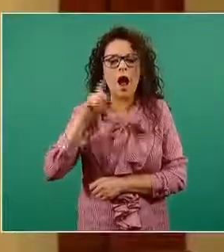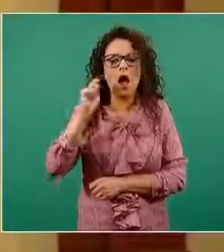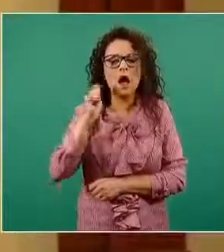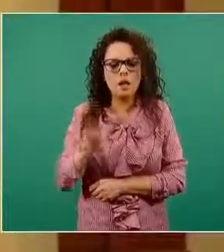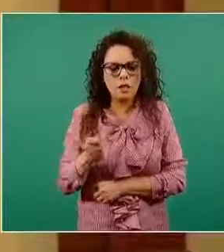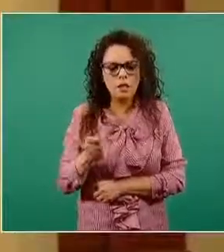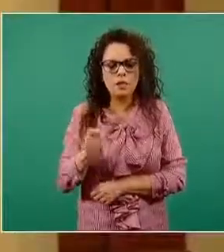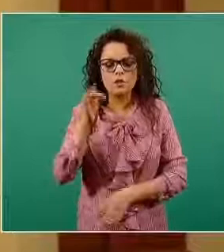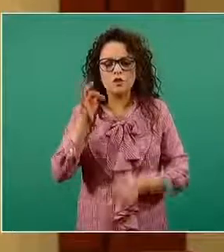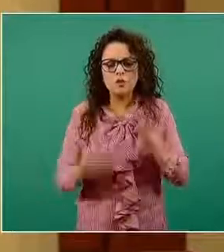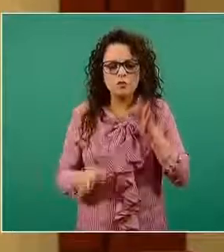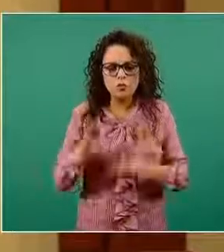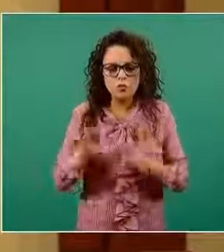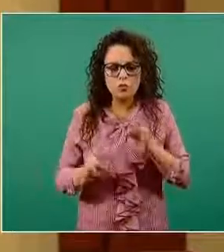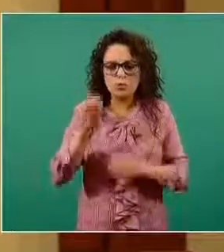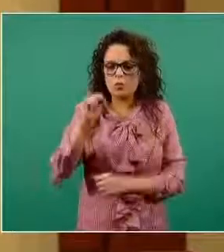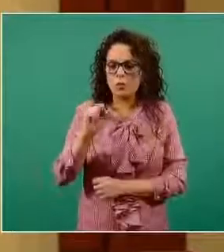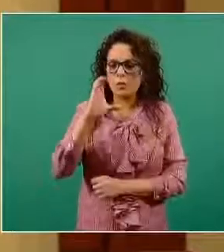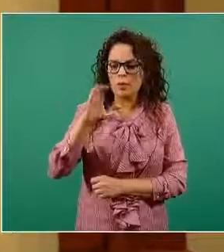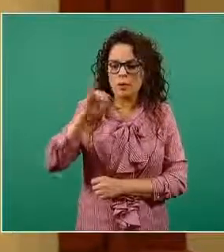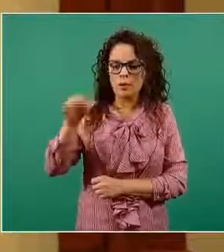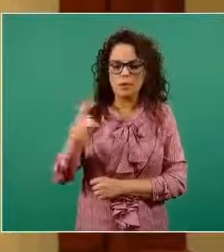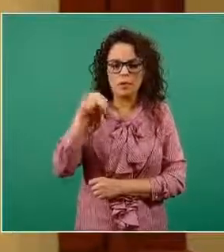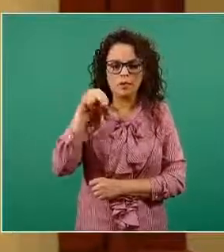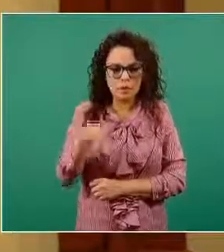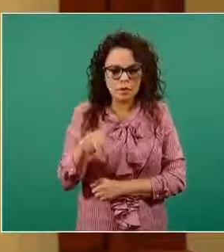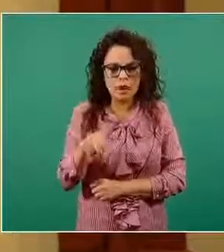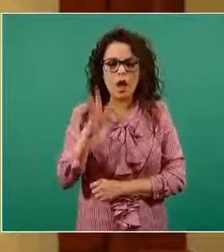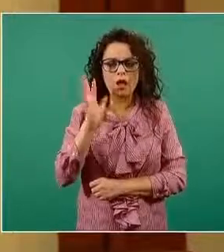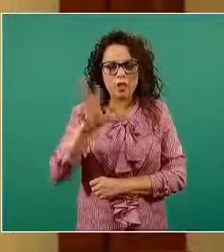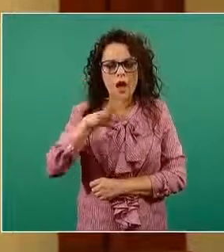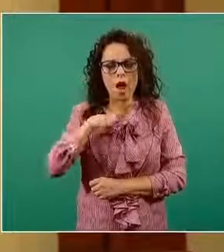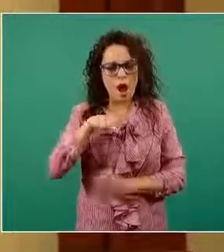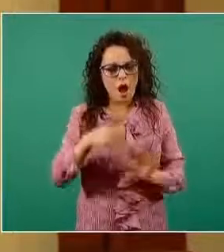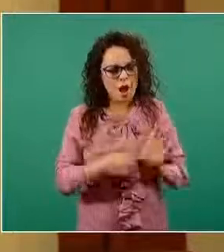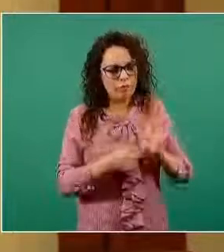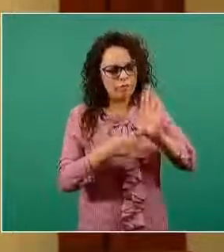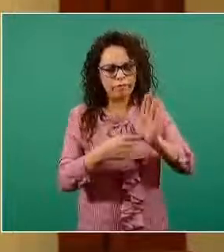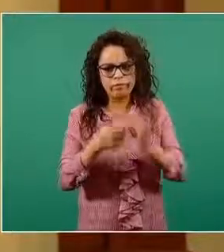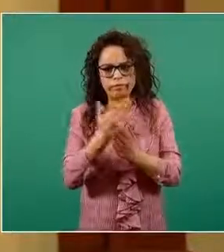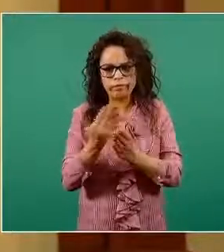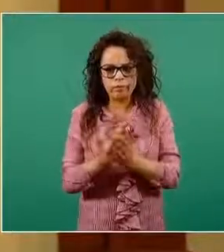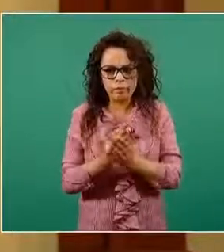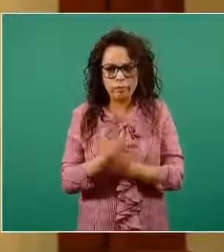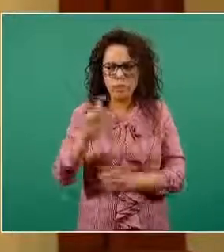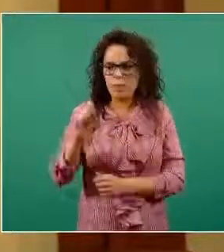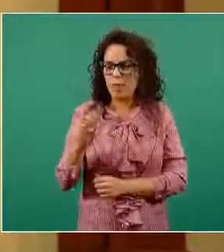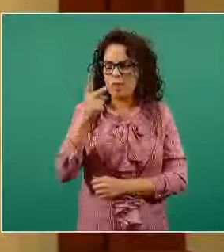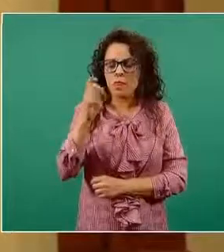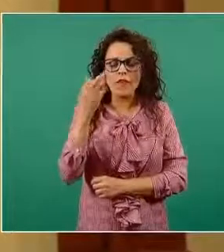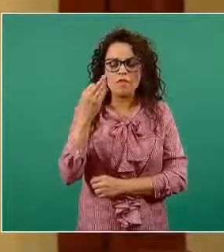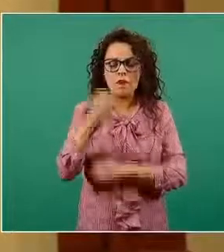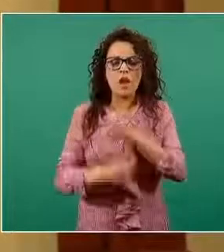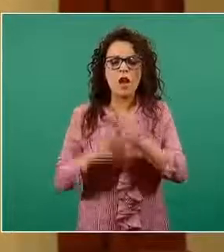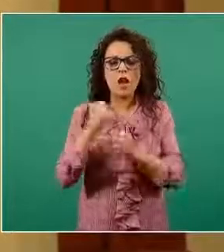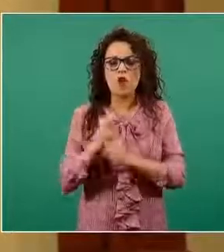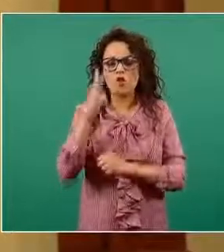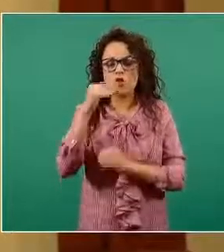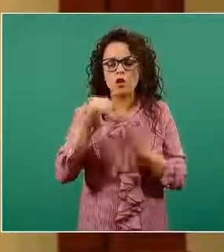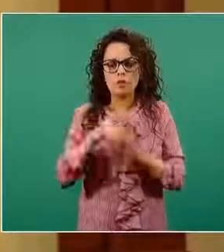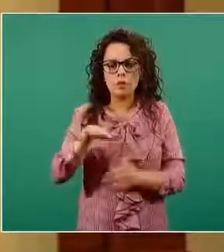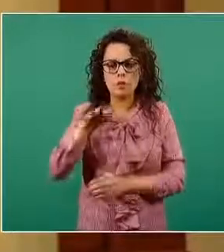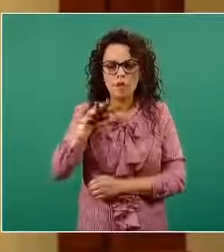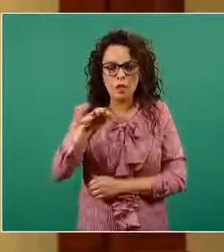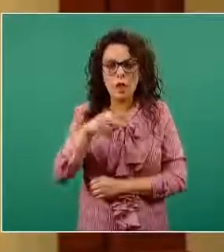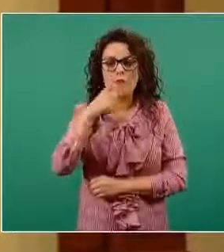jurisprudencia de la Suprema Corte de Justicia que fue pronunciada el 22 de febrero de 2019, que